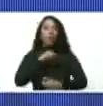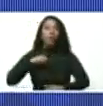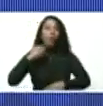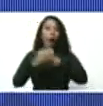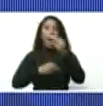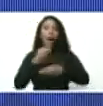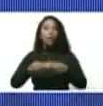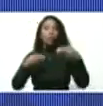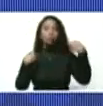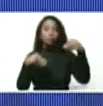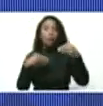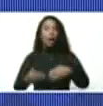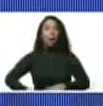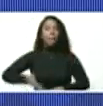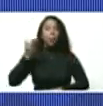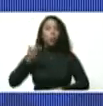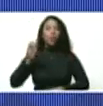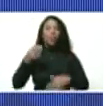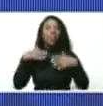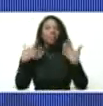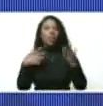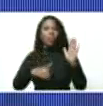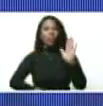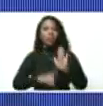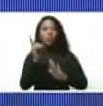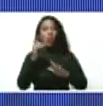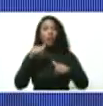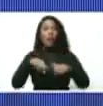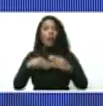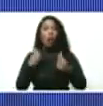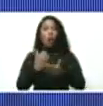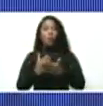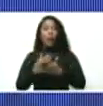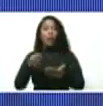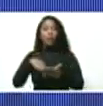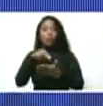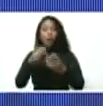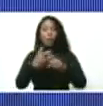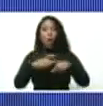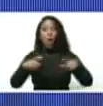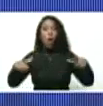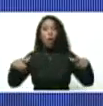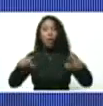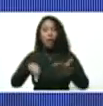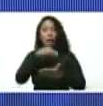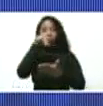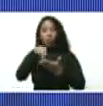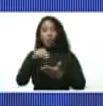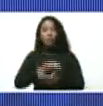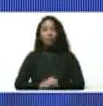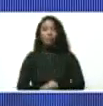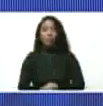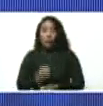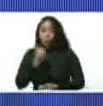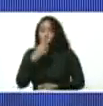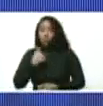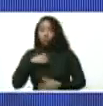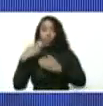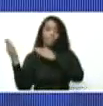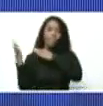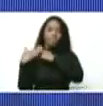papel importante en el desarrollo de la economía nacional, en el crecimiento de la economía nacional. Bueno, estamos